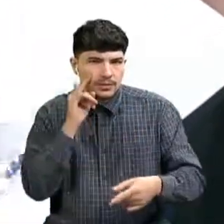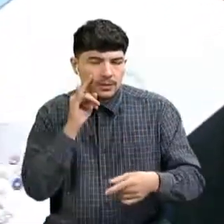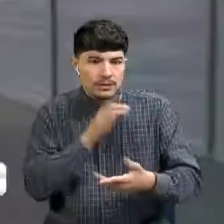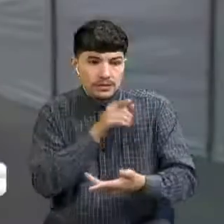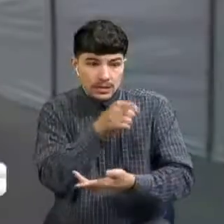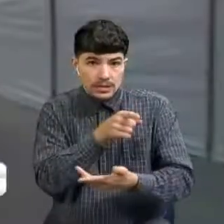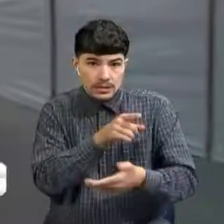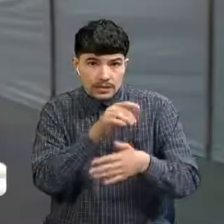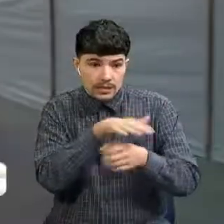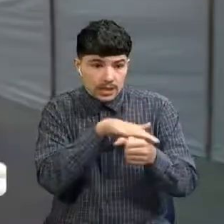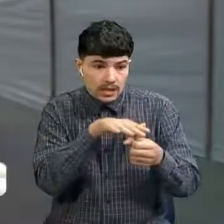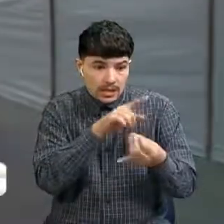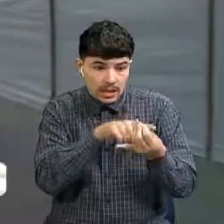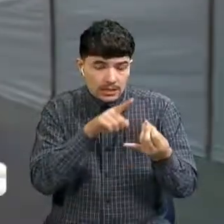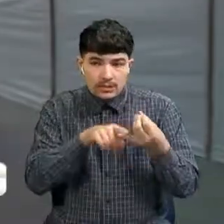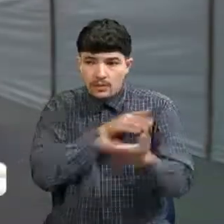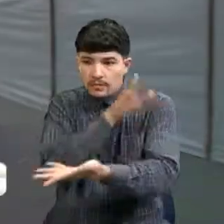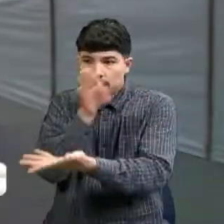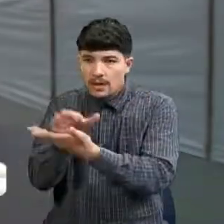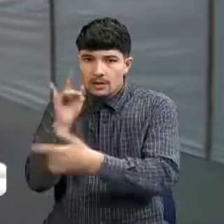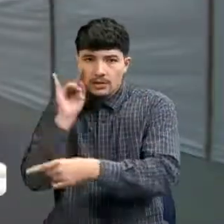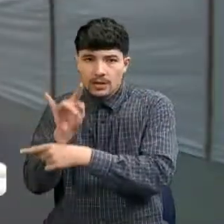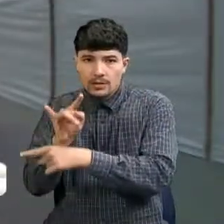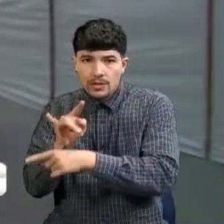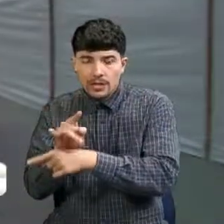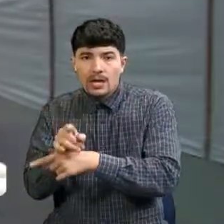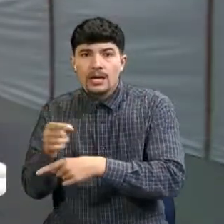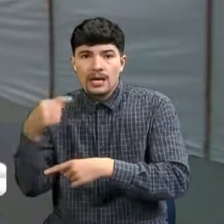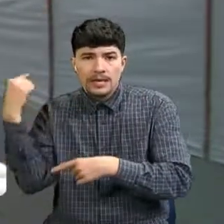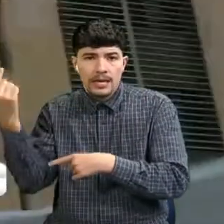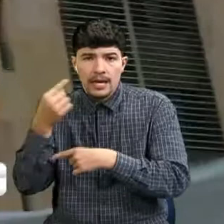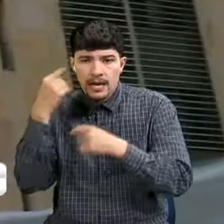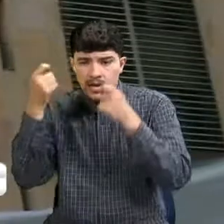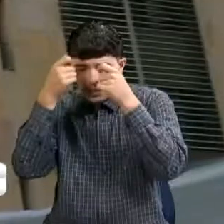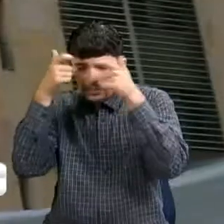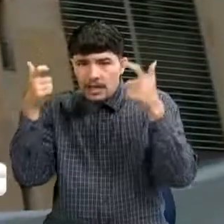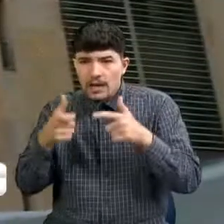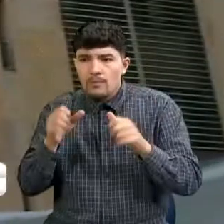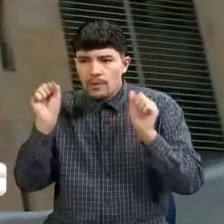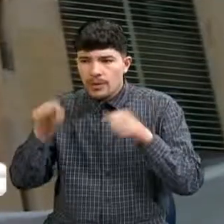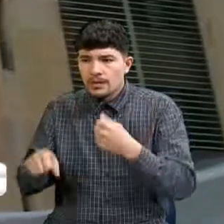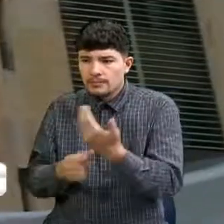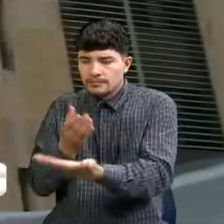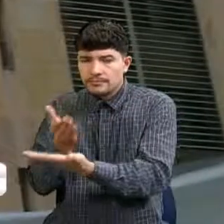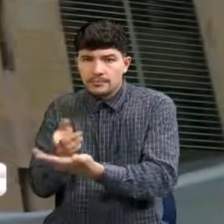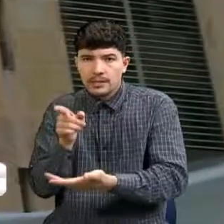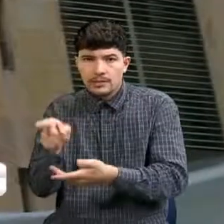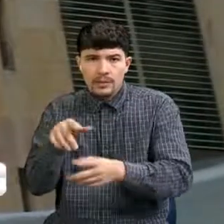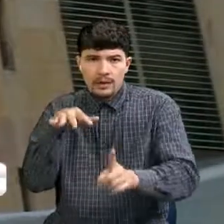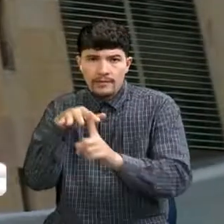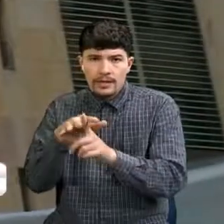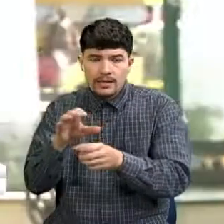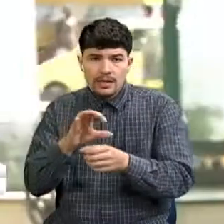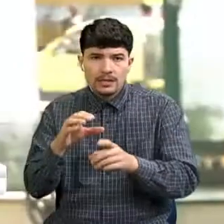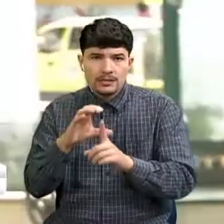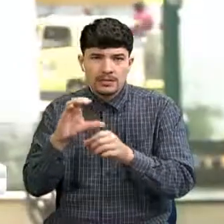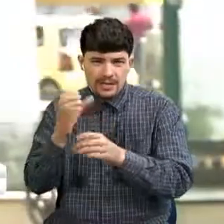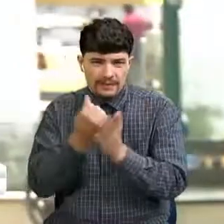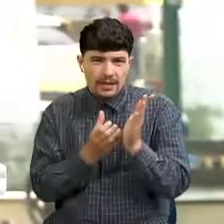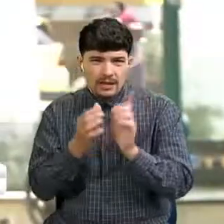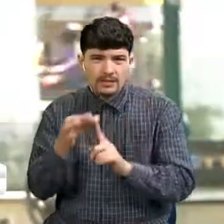de la nación para gestionar la certificación y así no perjudicar la categorización especial de bucaramanga